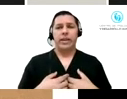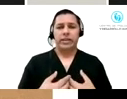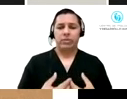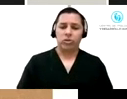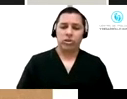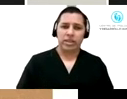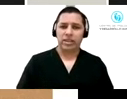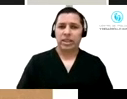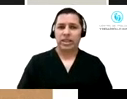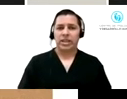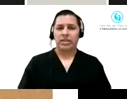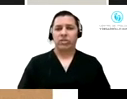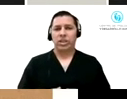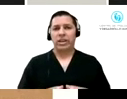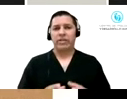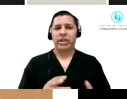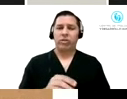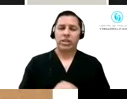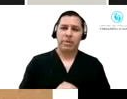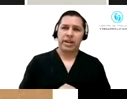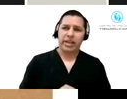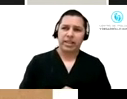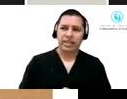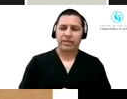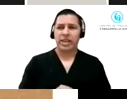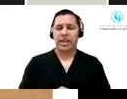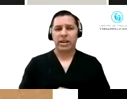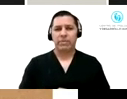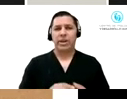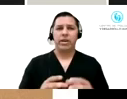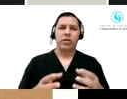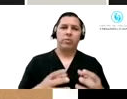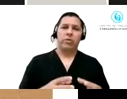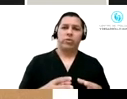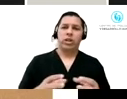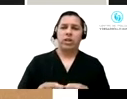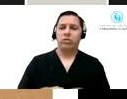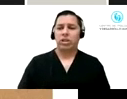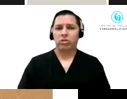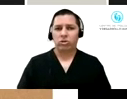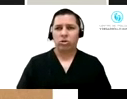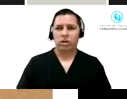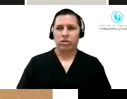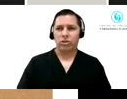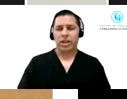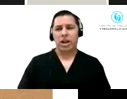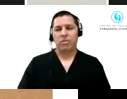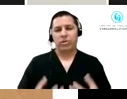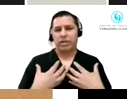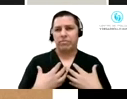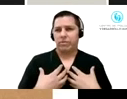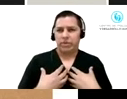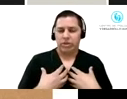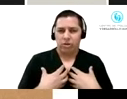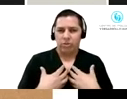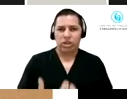Y muchos accidentes de tránsito tienen que ver con esa pérdida de sensibilidad en el pie por un tema de un trastorno crónico no manejado